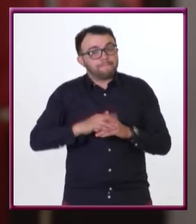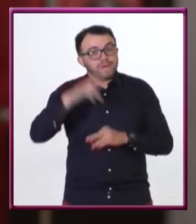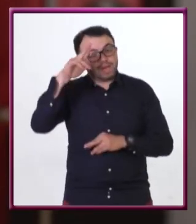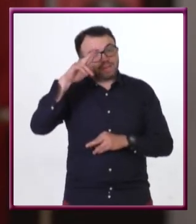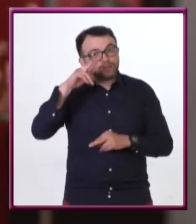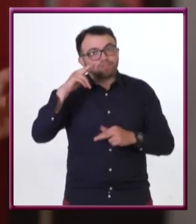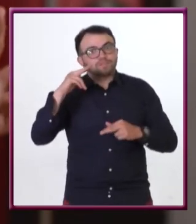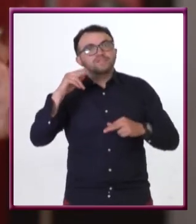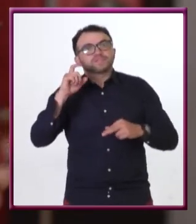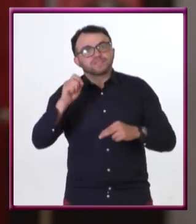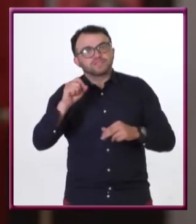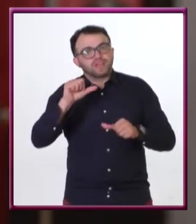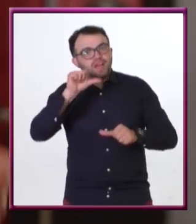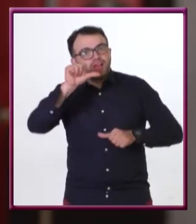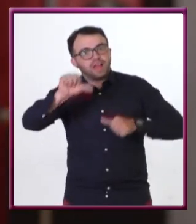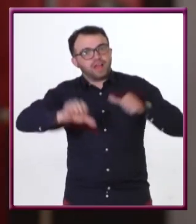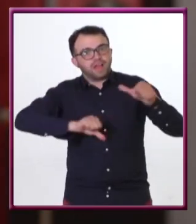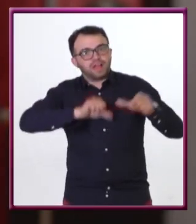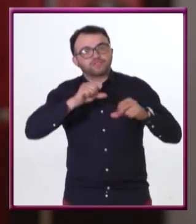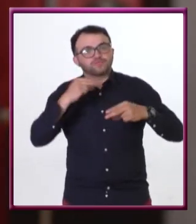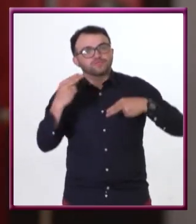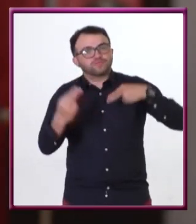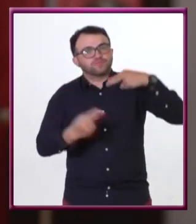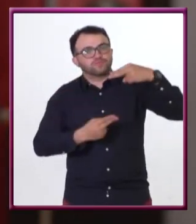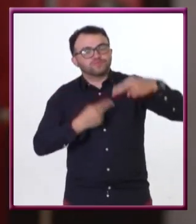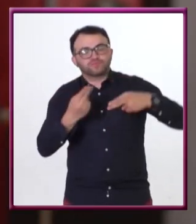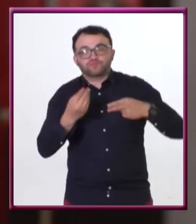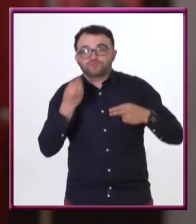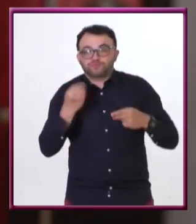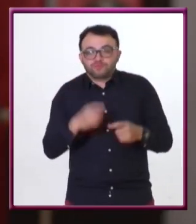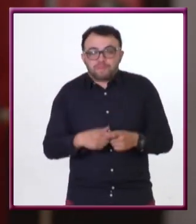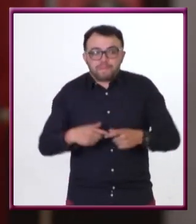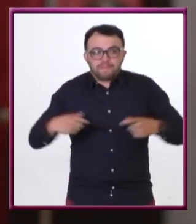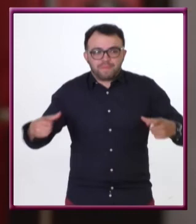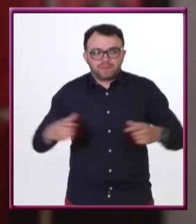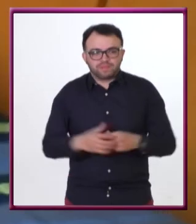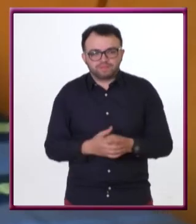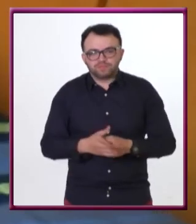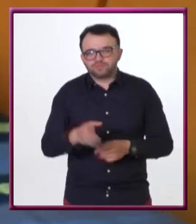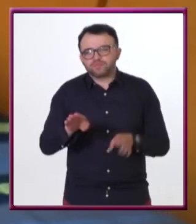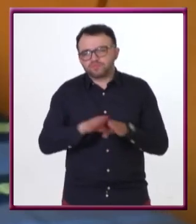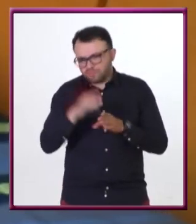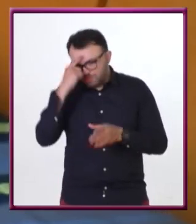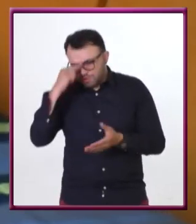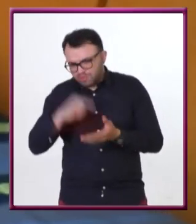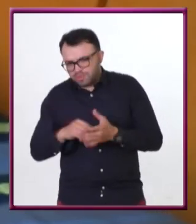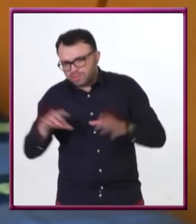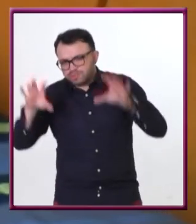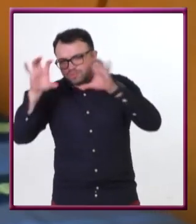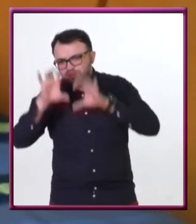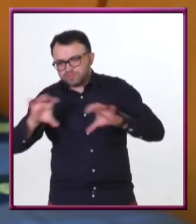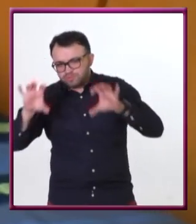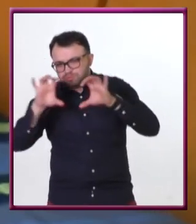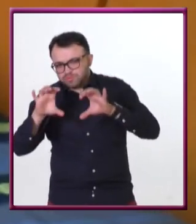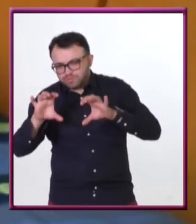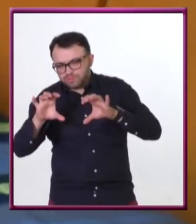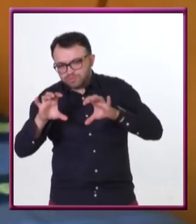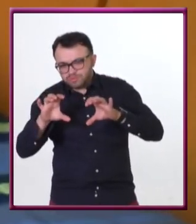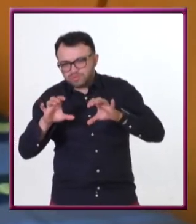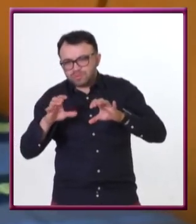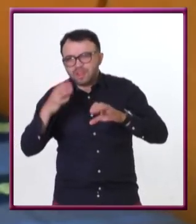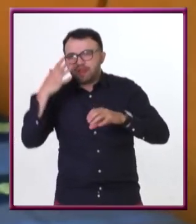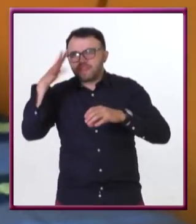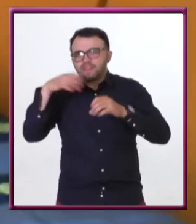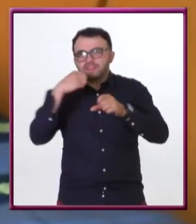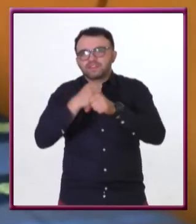terminar, ¿cómo ves el futuro del procesamiento de las computadoras en los próximos 10 años? Bueno, yo creo que lo que se viene es el